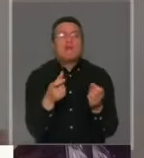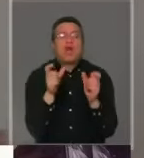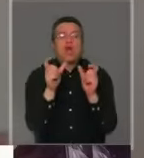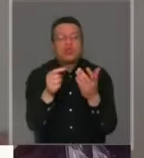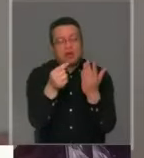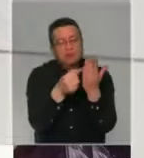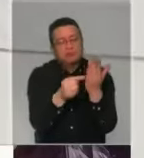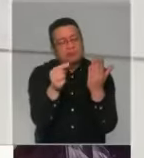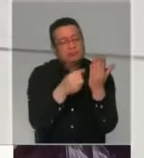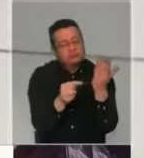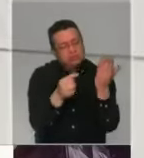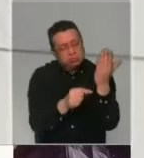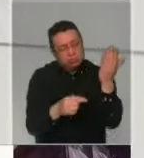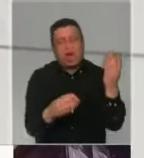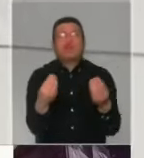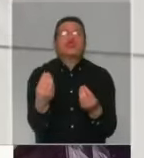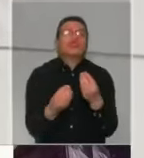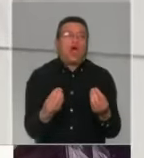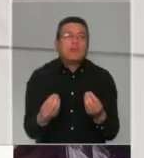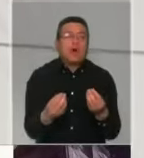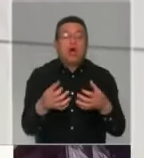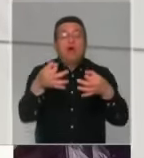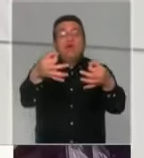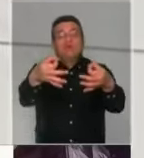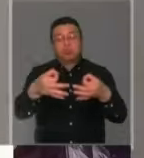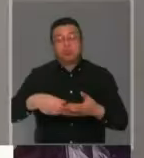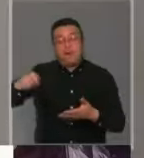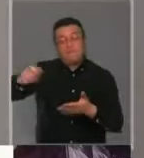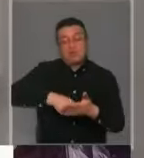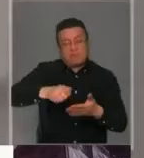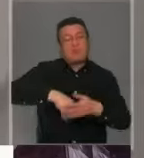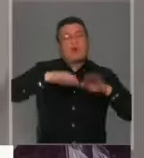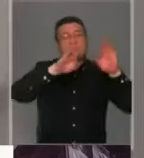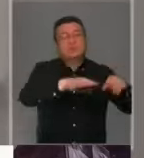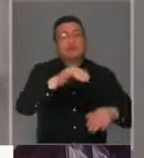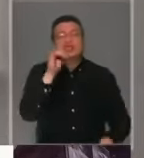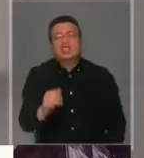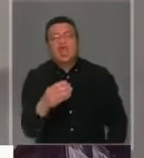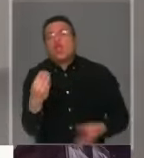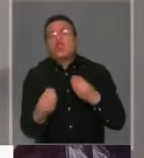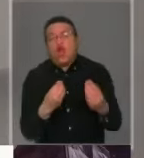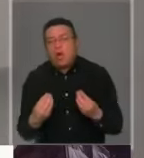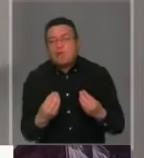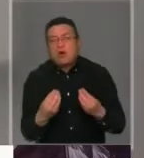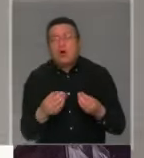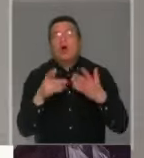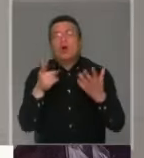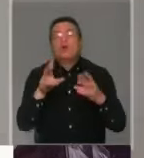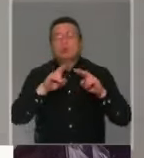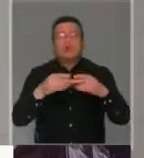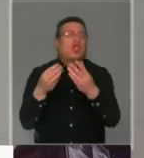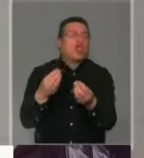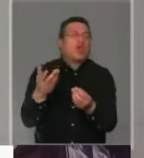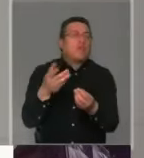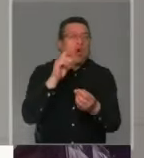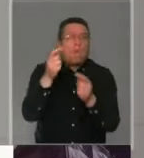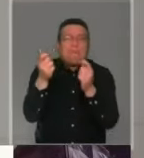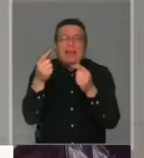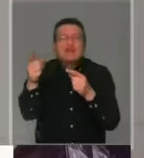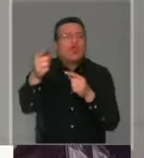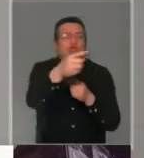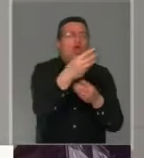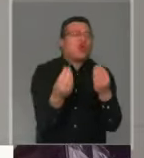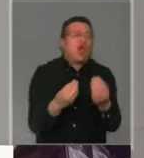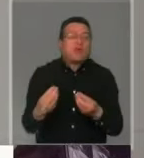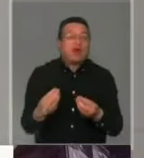de este proceso? ¿De qué manera se auditan las firmas o patrocinios? ¿De qué forma se investigan casos como este u otros similares?